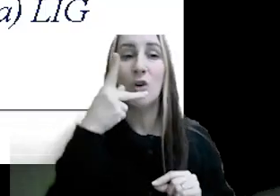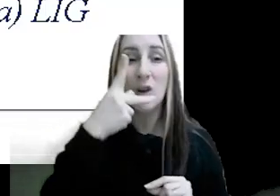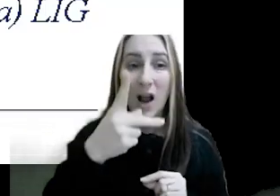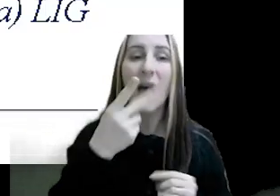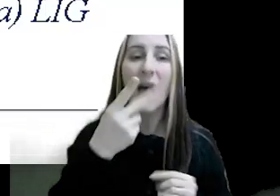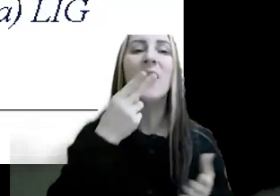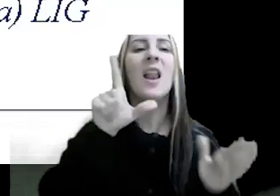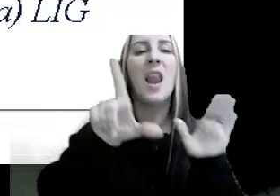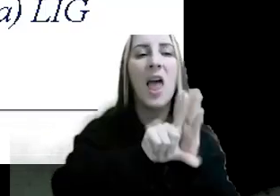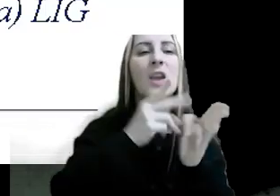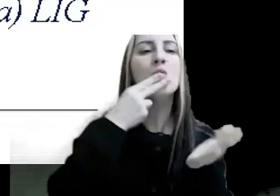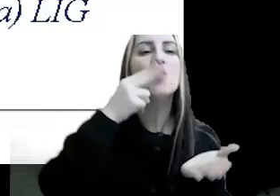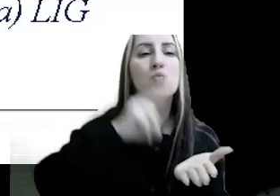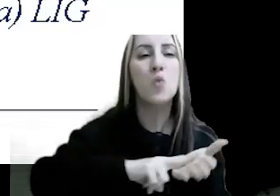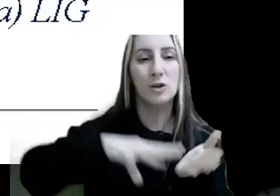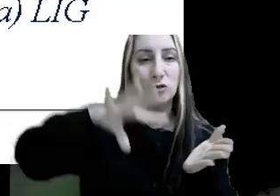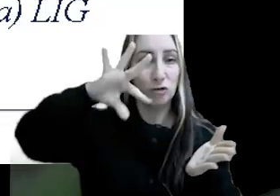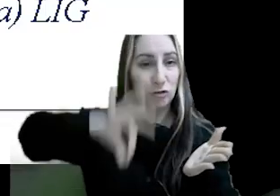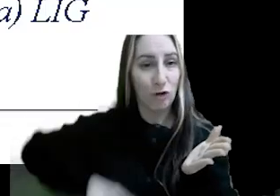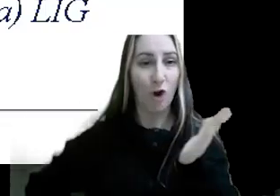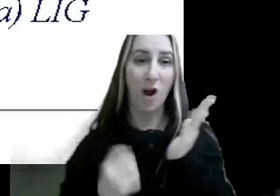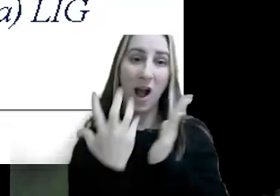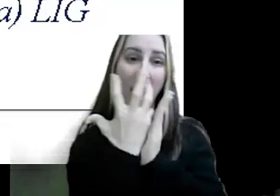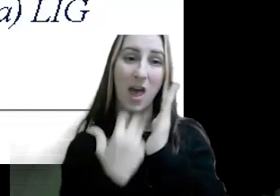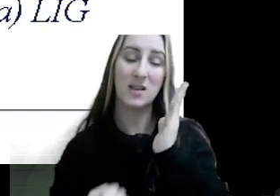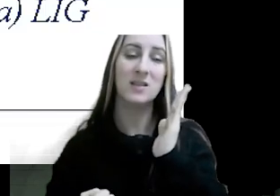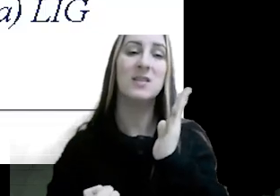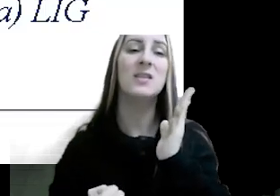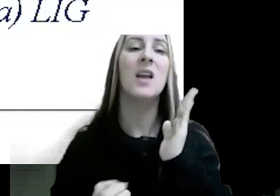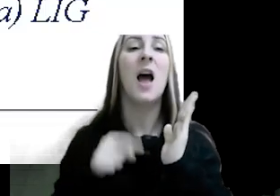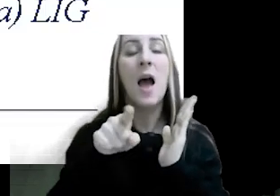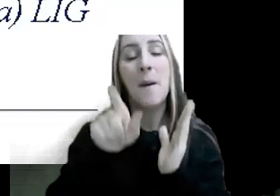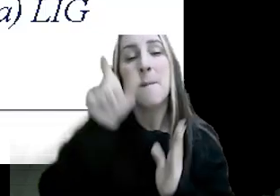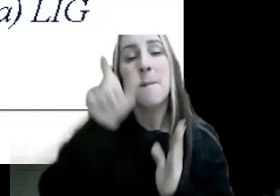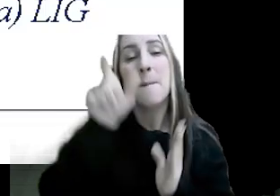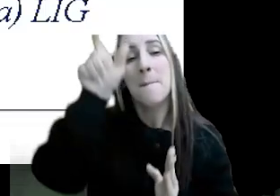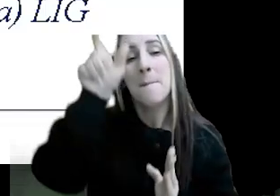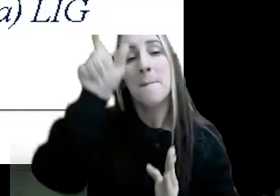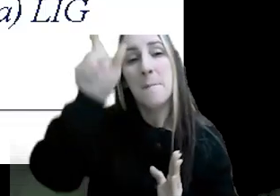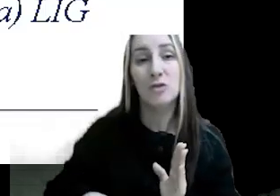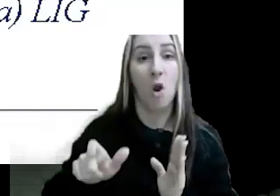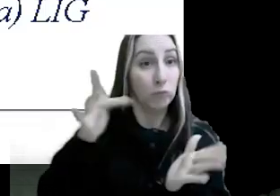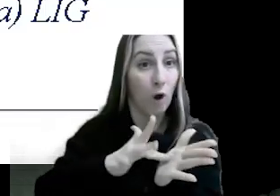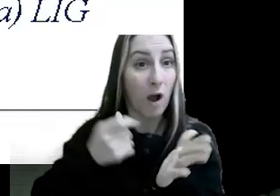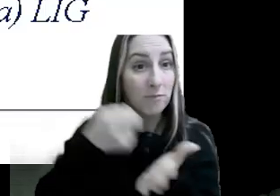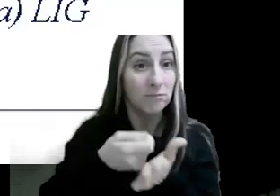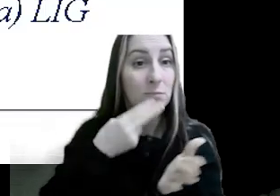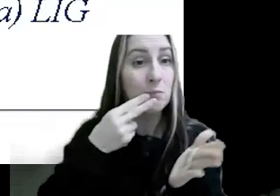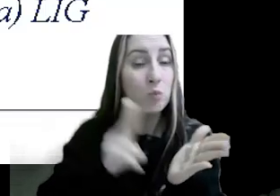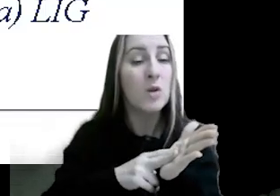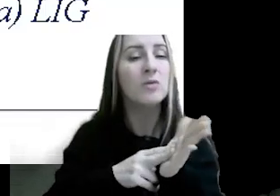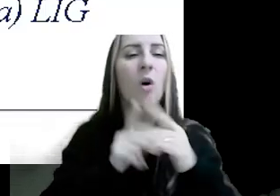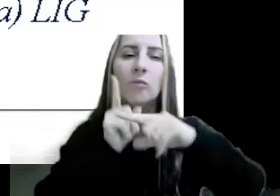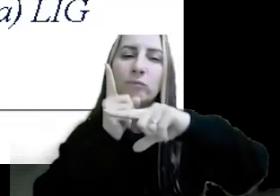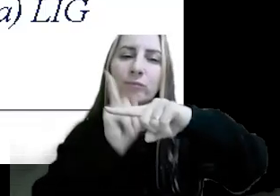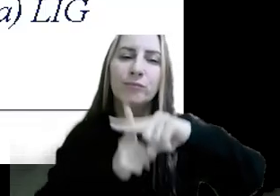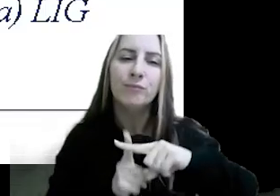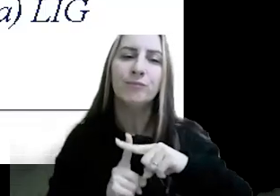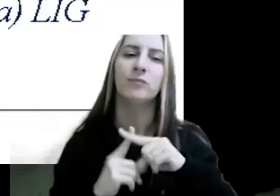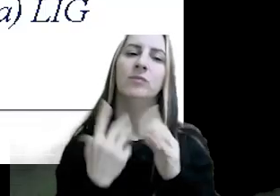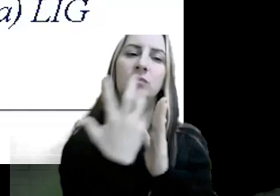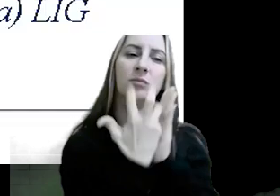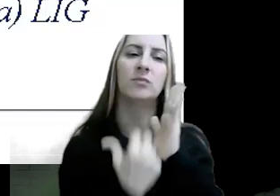Ganancias, que permitía al contribuyente alcanzado por el impuesto al cómputo de una deducción